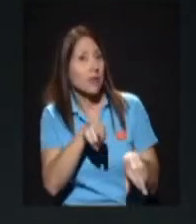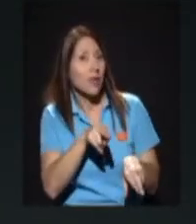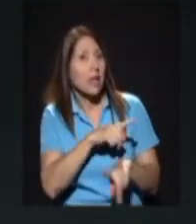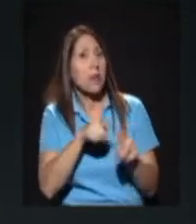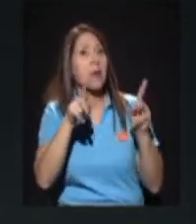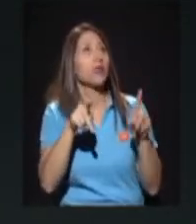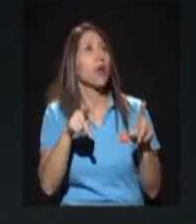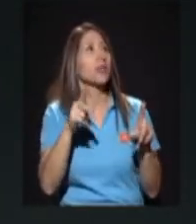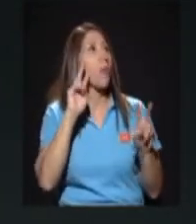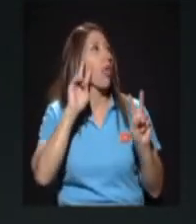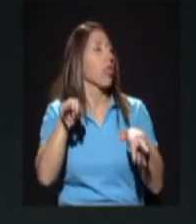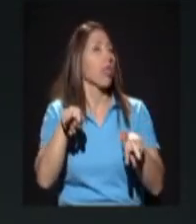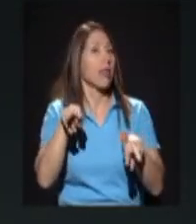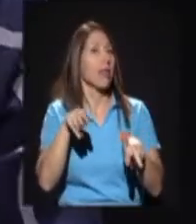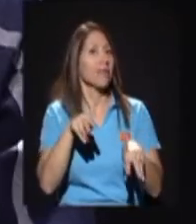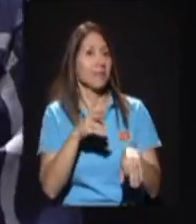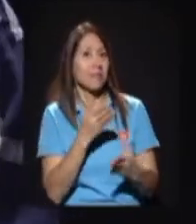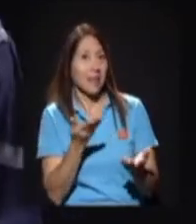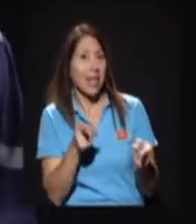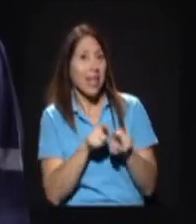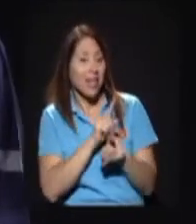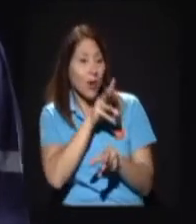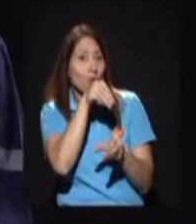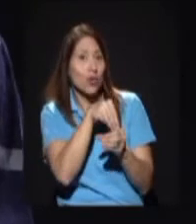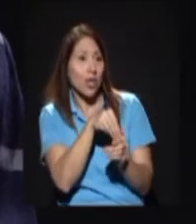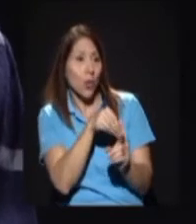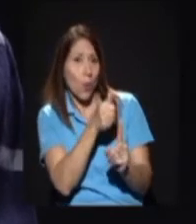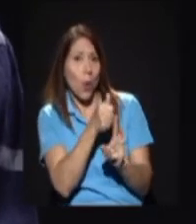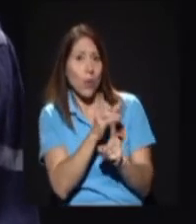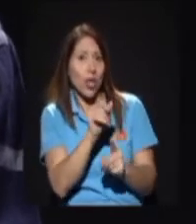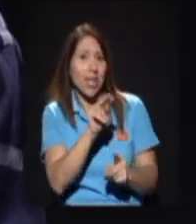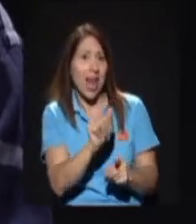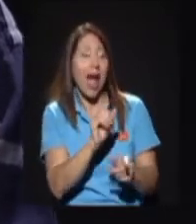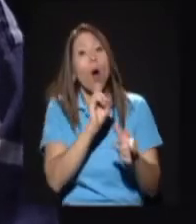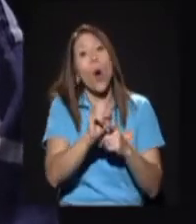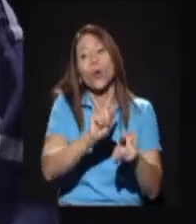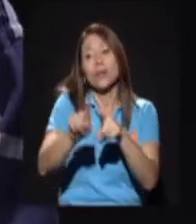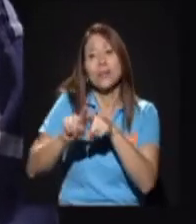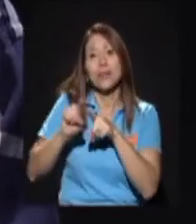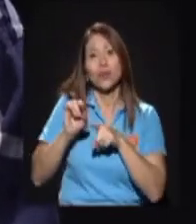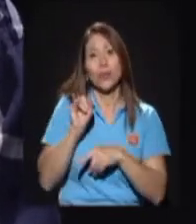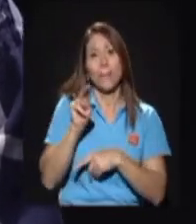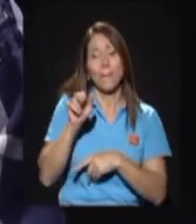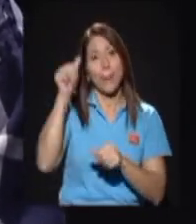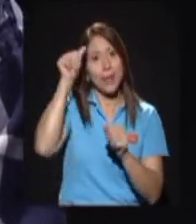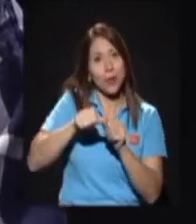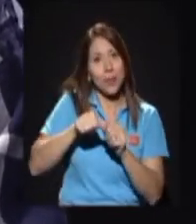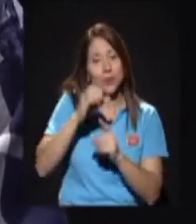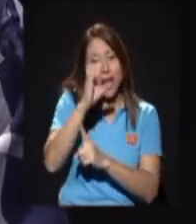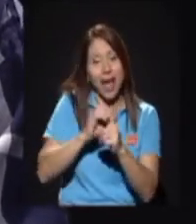a ver por otro lado, incluyendo el propio INA. O los distintos INAs. Pensemos que cada gobierno o cada